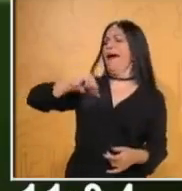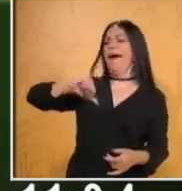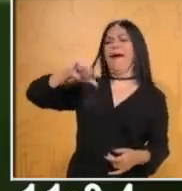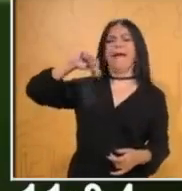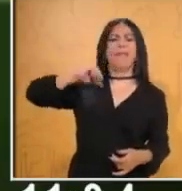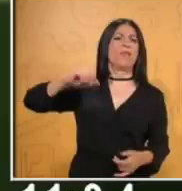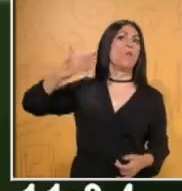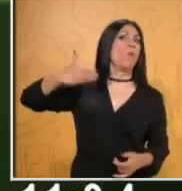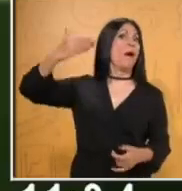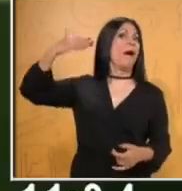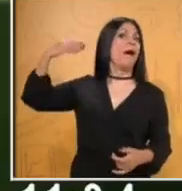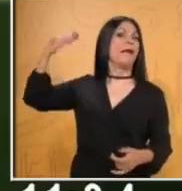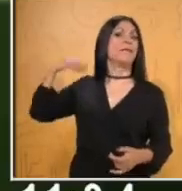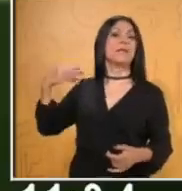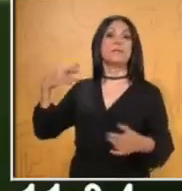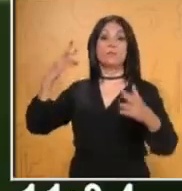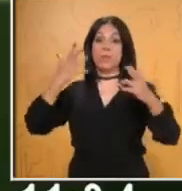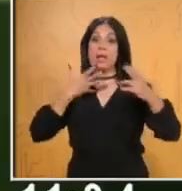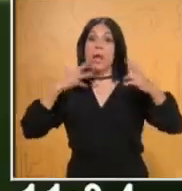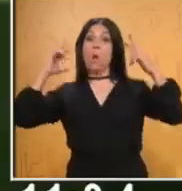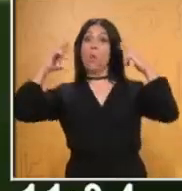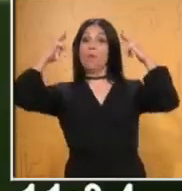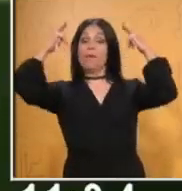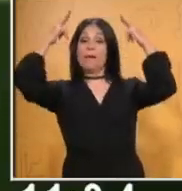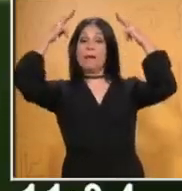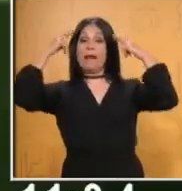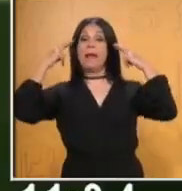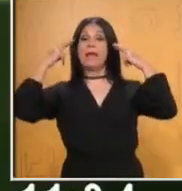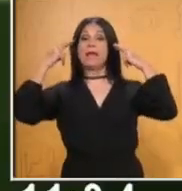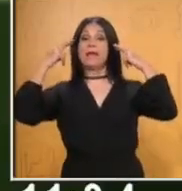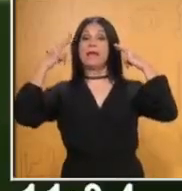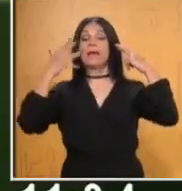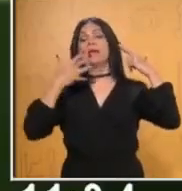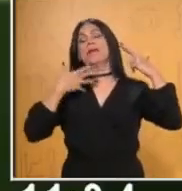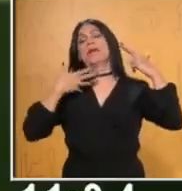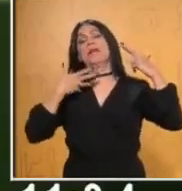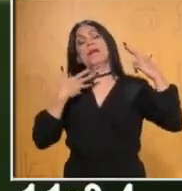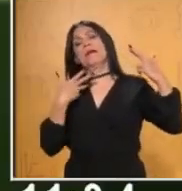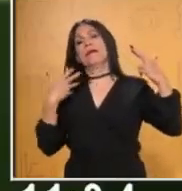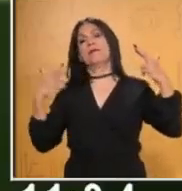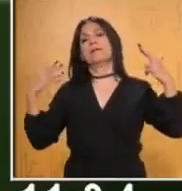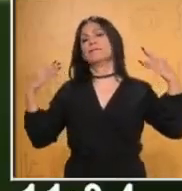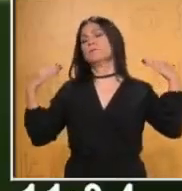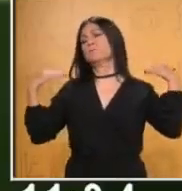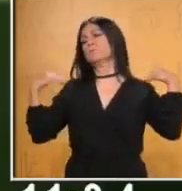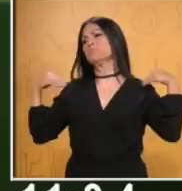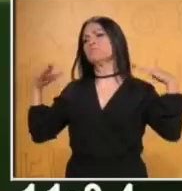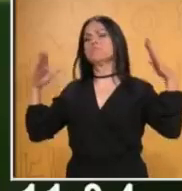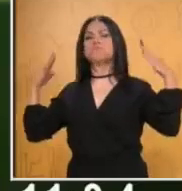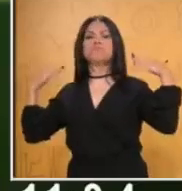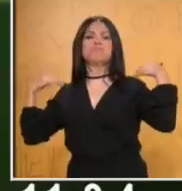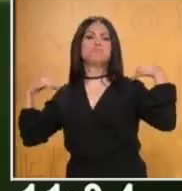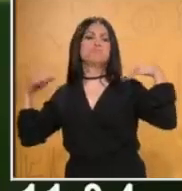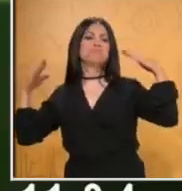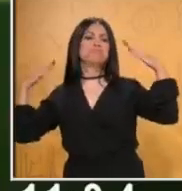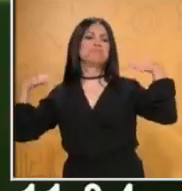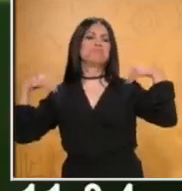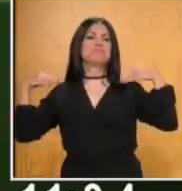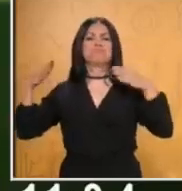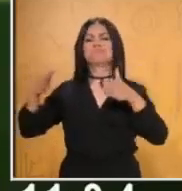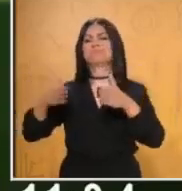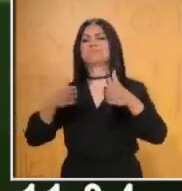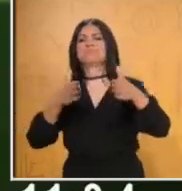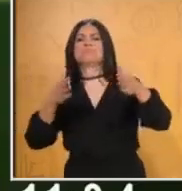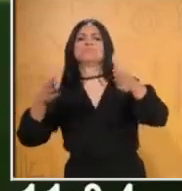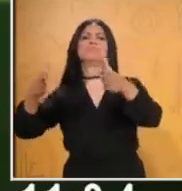lejano, el rey decidió pasear por sus dominios, que incluían una pequeña aldea en la que vivía un